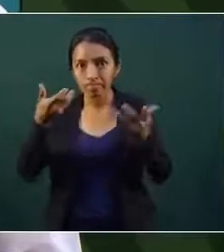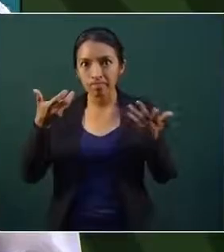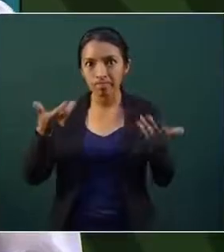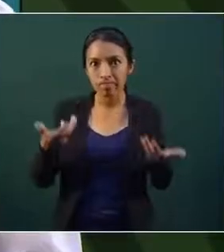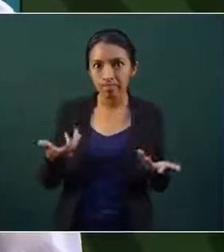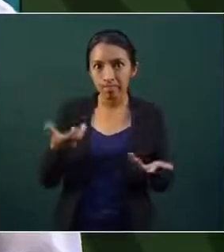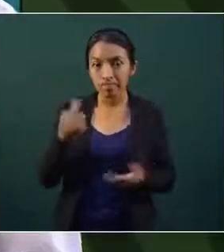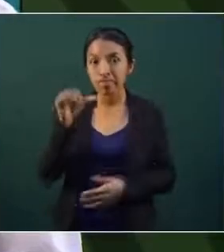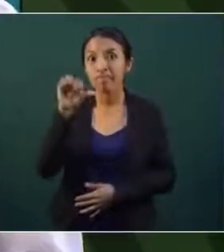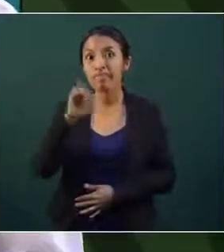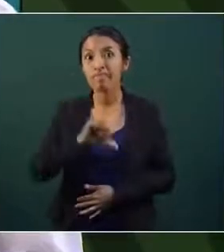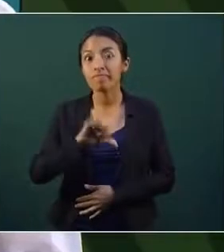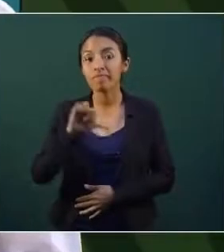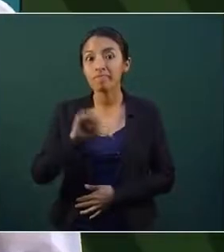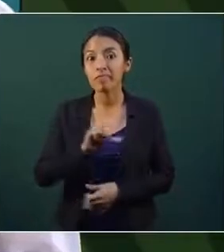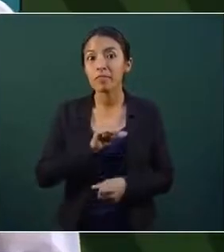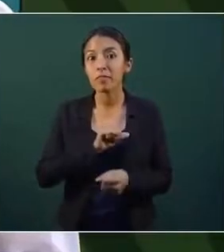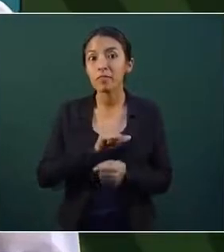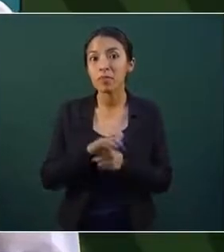una